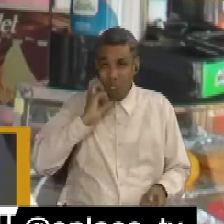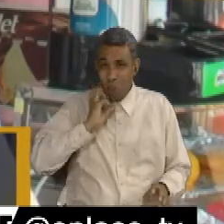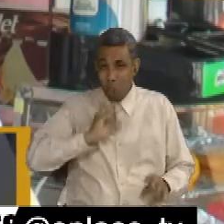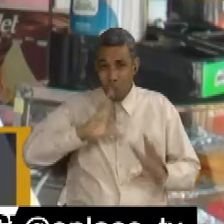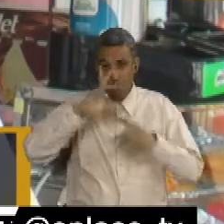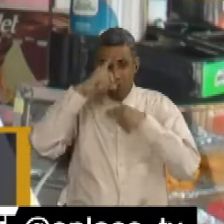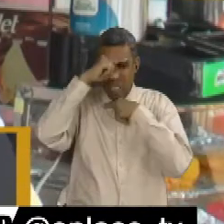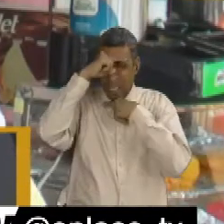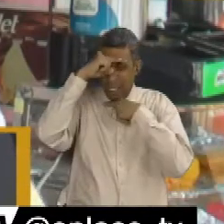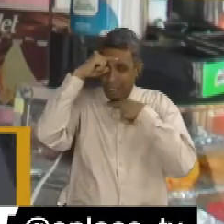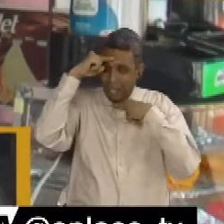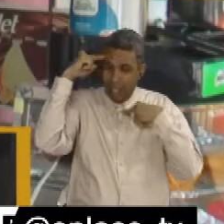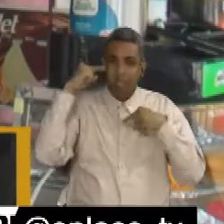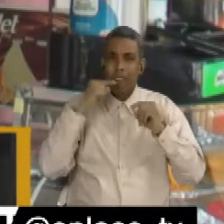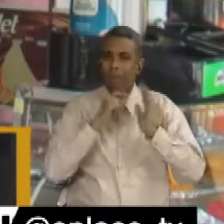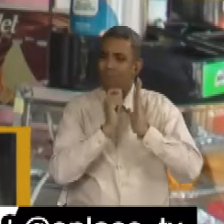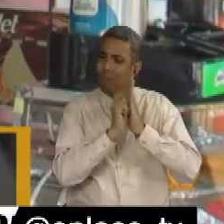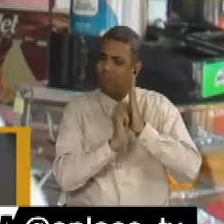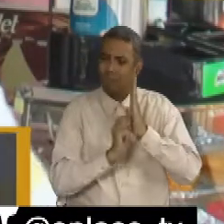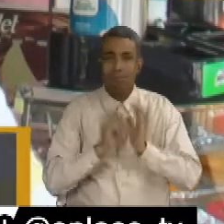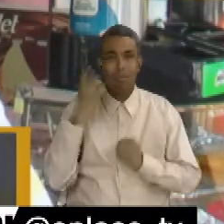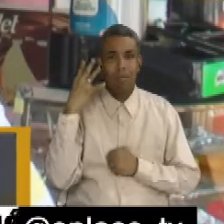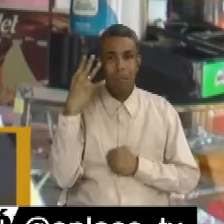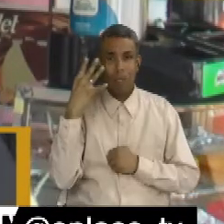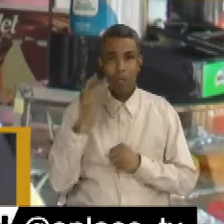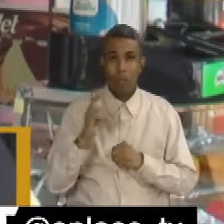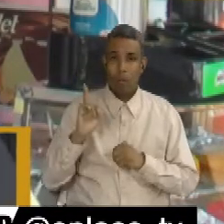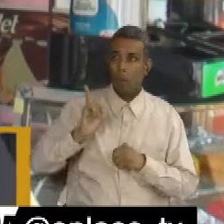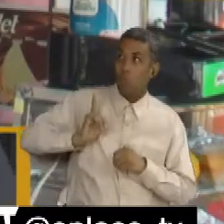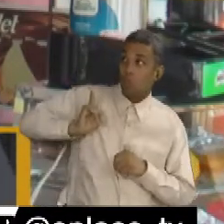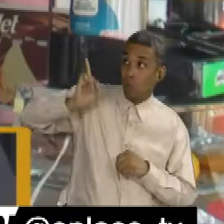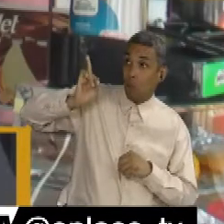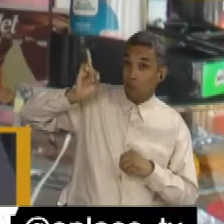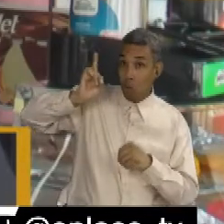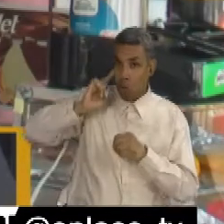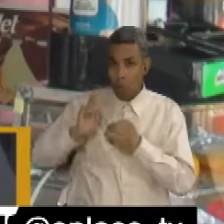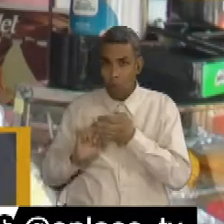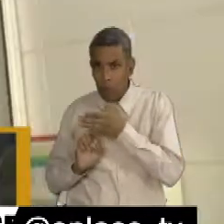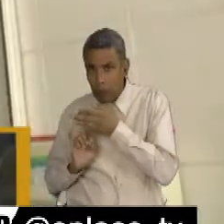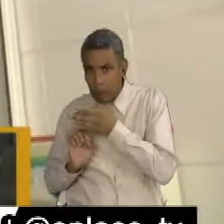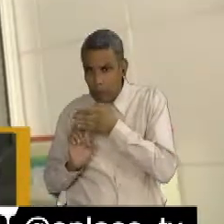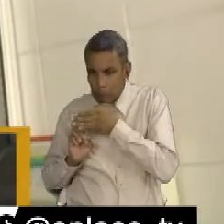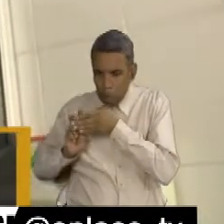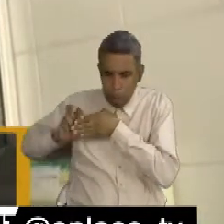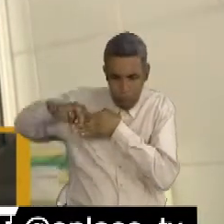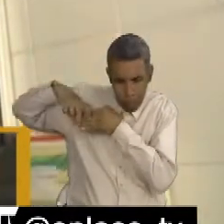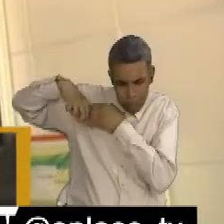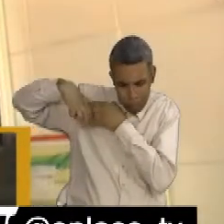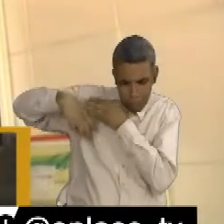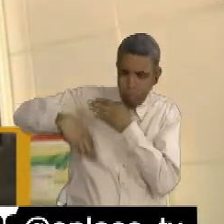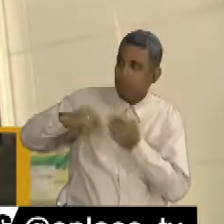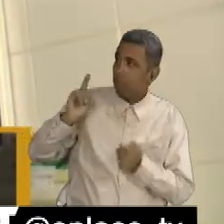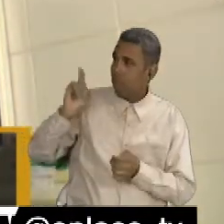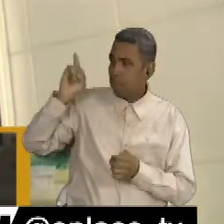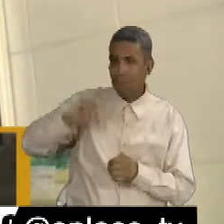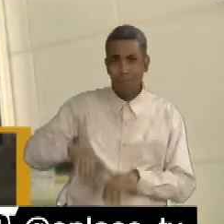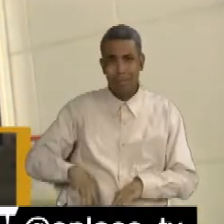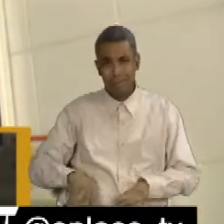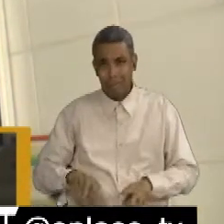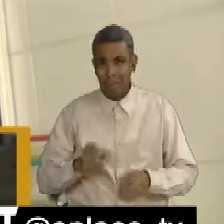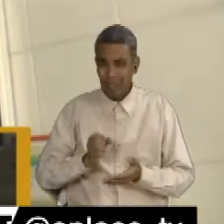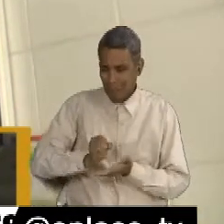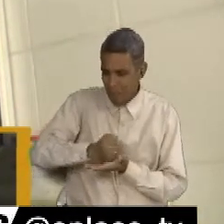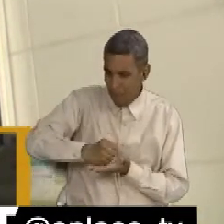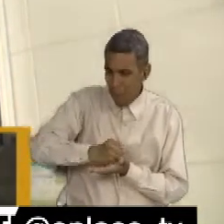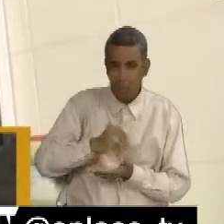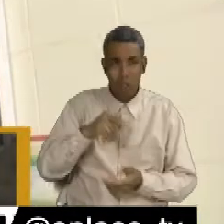la cuarta vez que me meten por el techo y me roban, me desocupan lo que es la venta del día en la heladería, en la droguería, se vienen metiendo